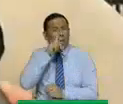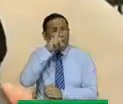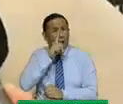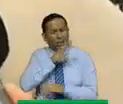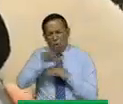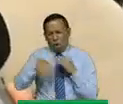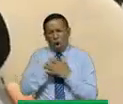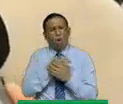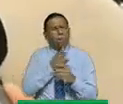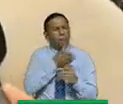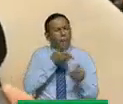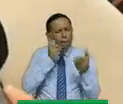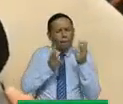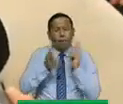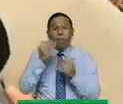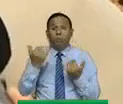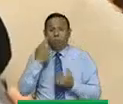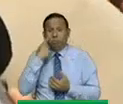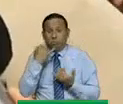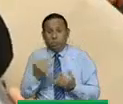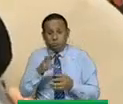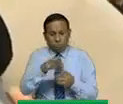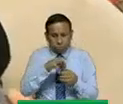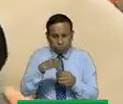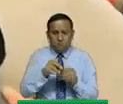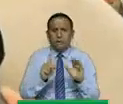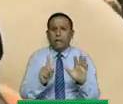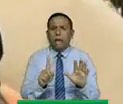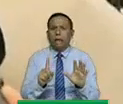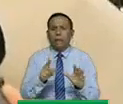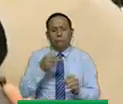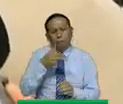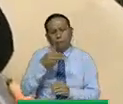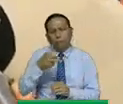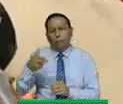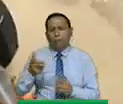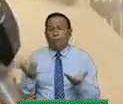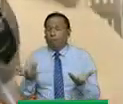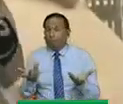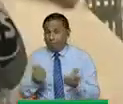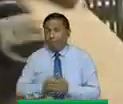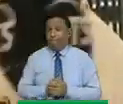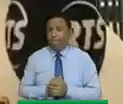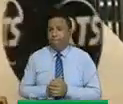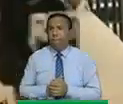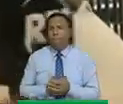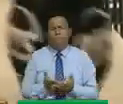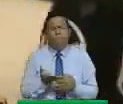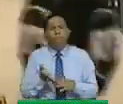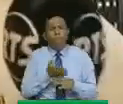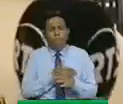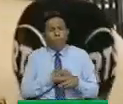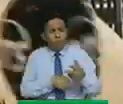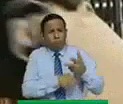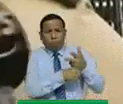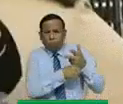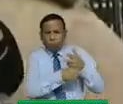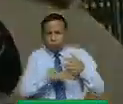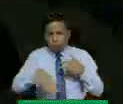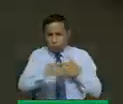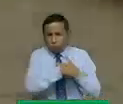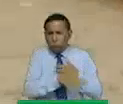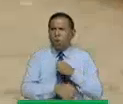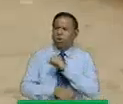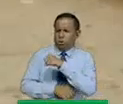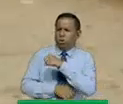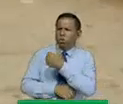6 vainas percutidas, aparentemente calibre 9 milímetros. ¿Existen cámaras de seguridad aquí en este perímetro? Sí, eso es lo que se